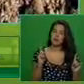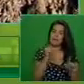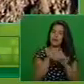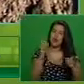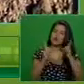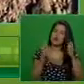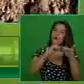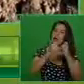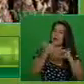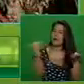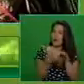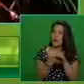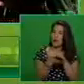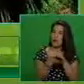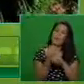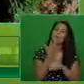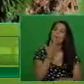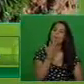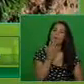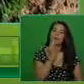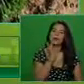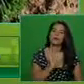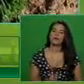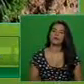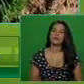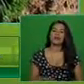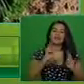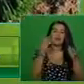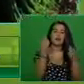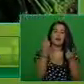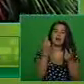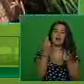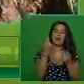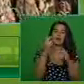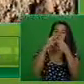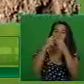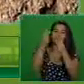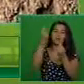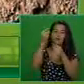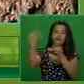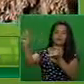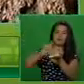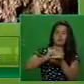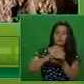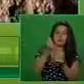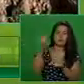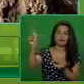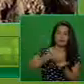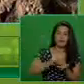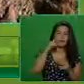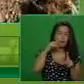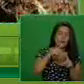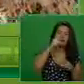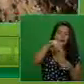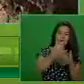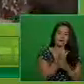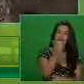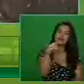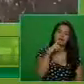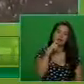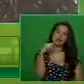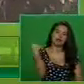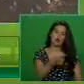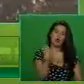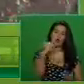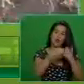comunes. Pongo por ejemplo el acceso al financiamiento, es un problema, sí, común en todos nuestros países. El acceso a los